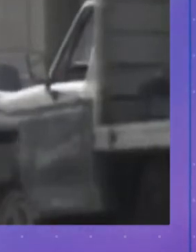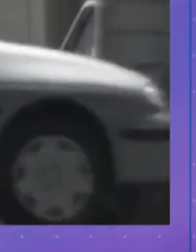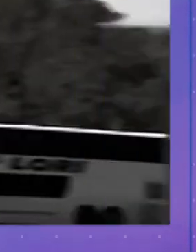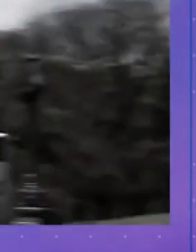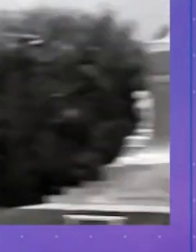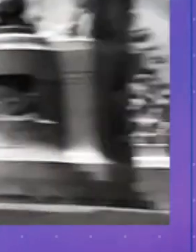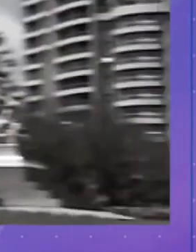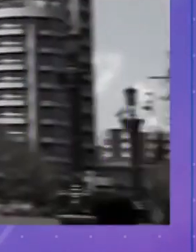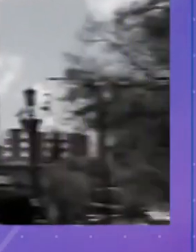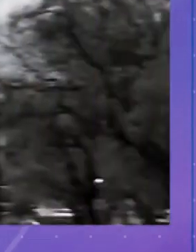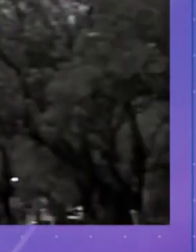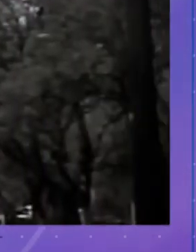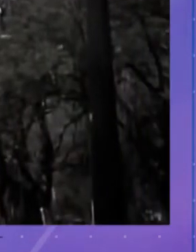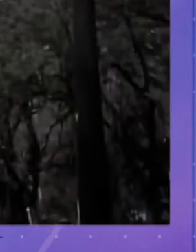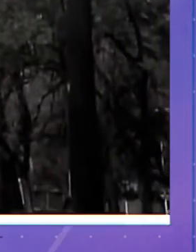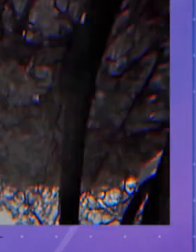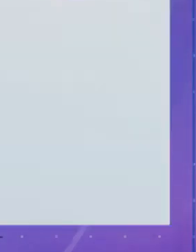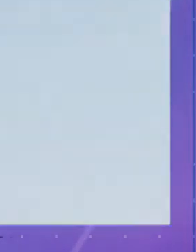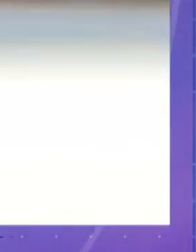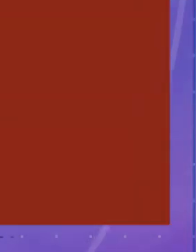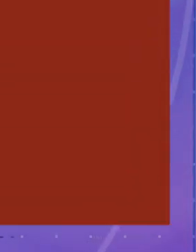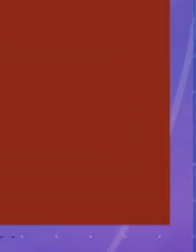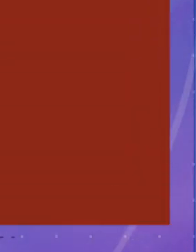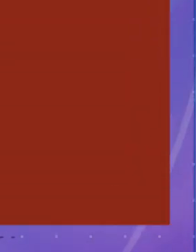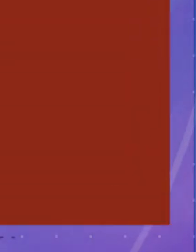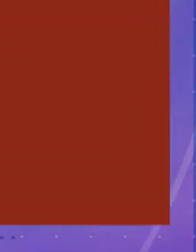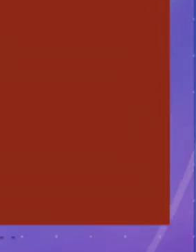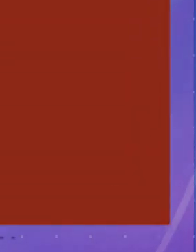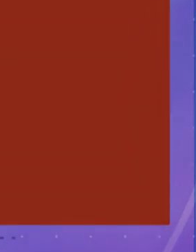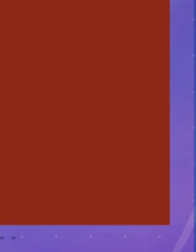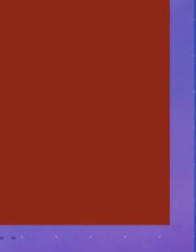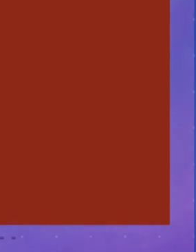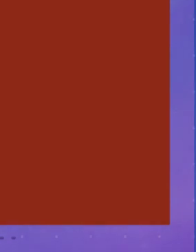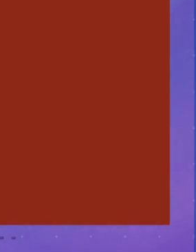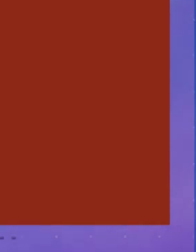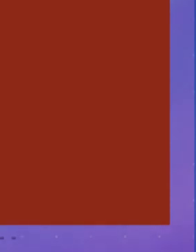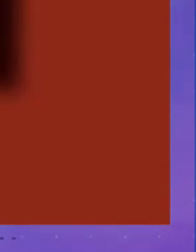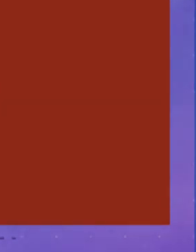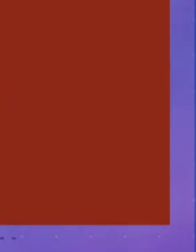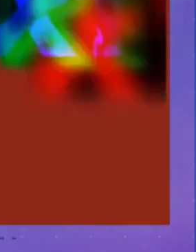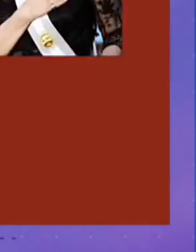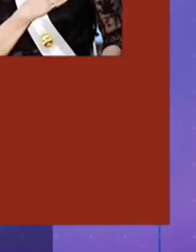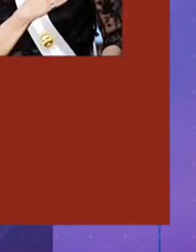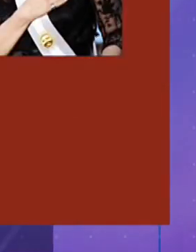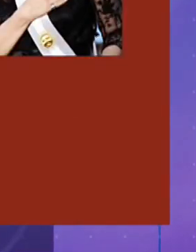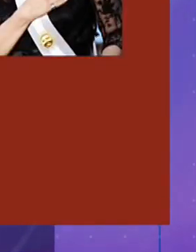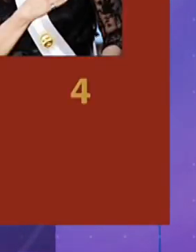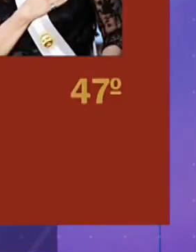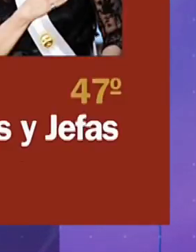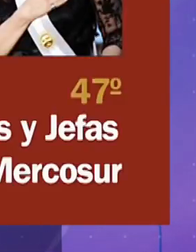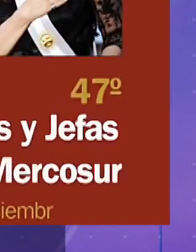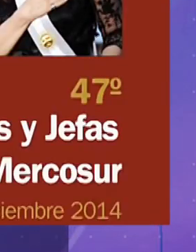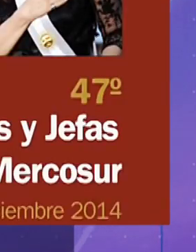8 documentos, los más importantes en materia económica. Declaración de los estados para respaldar la posición de Argentina frente a